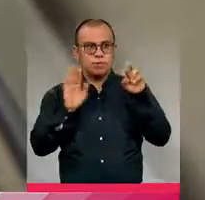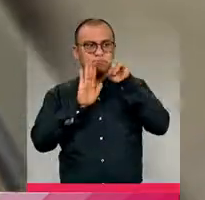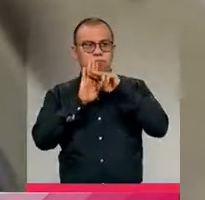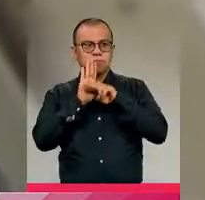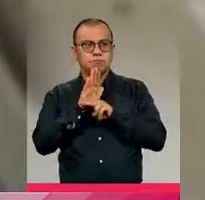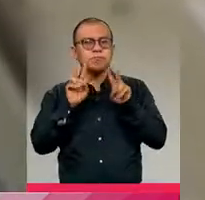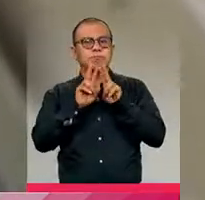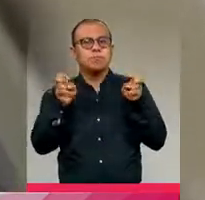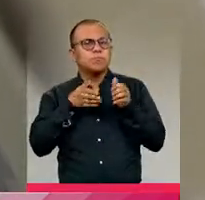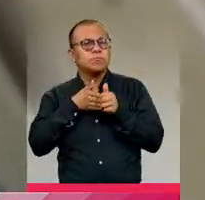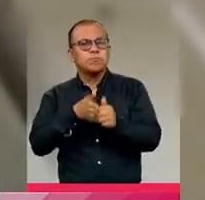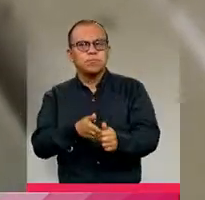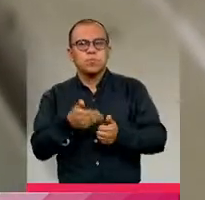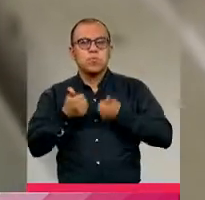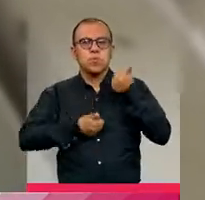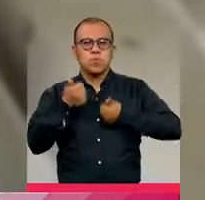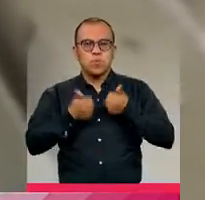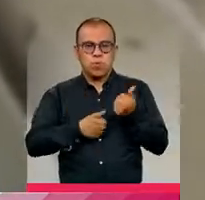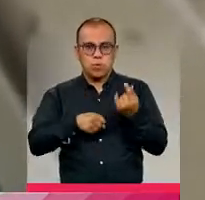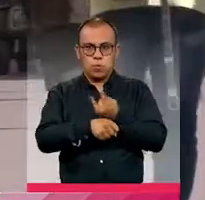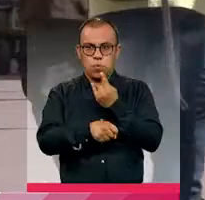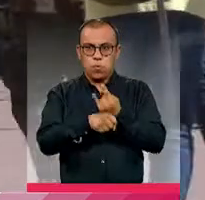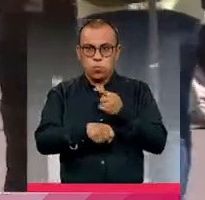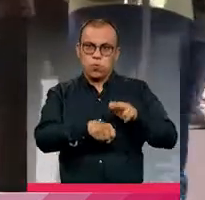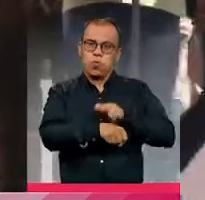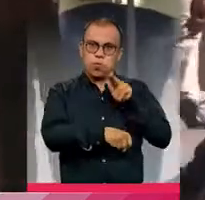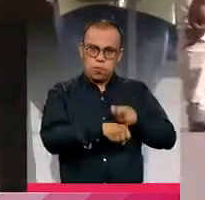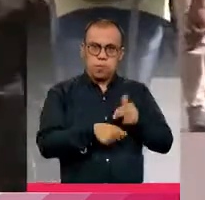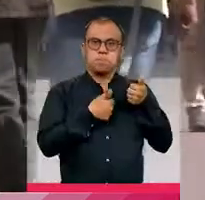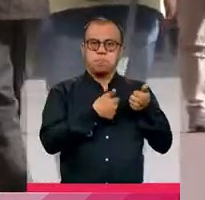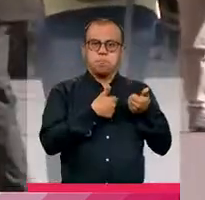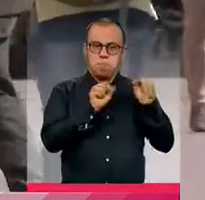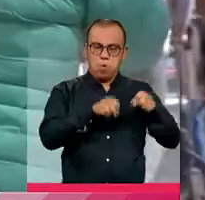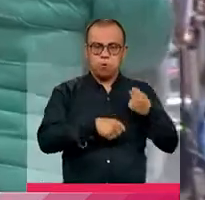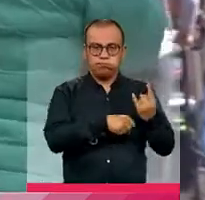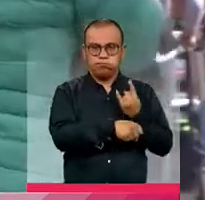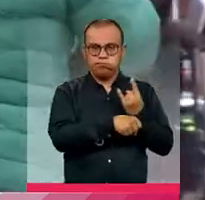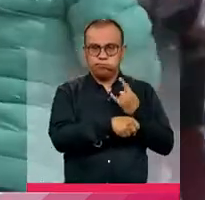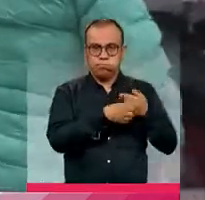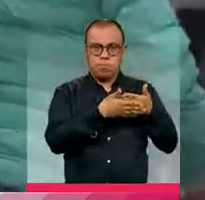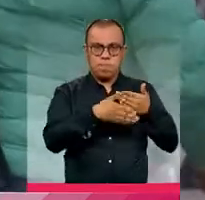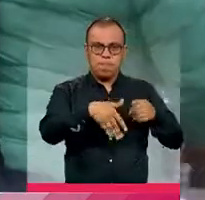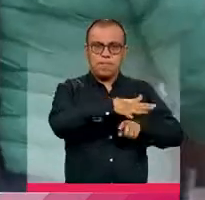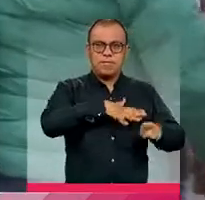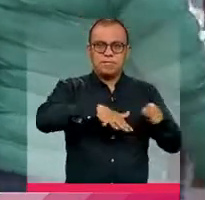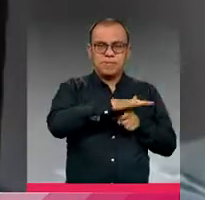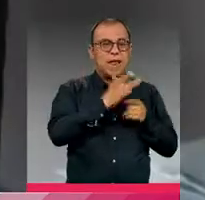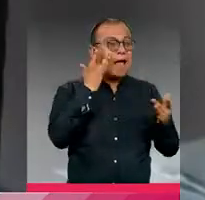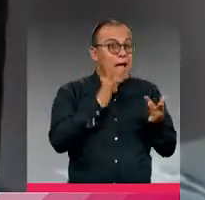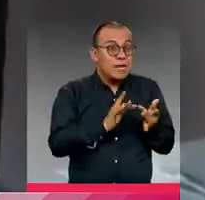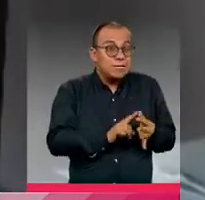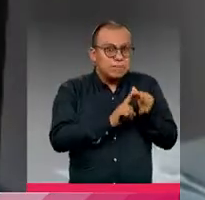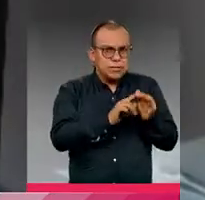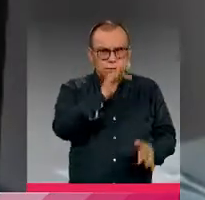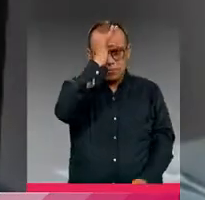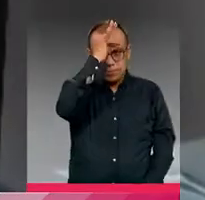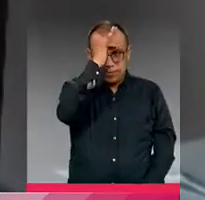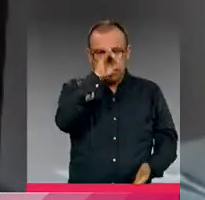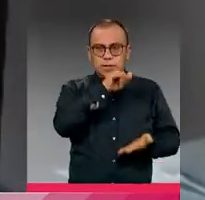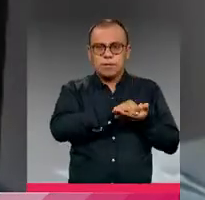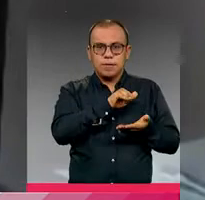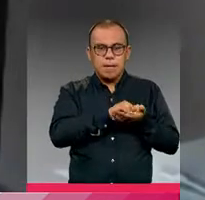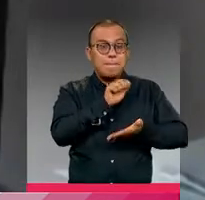lineamiento está orientado a mostrar que los tapabocas de uso convencional funcionan bien y pueden ser utilizados en ambientes no clínicos. Usan hasta los